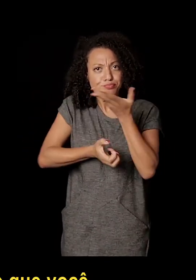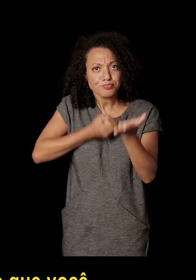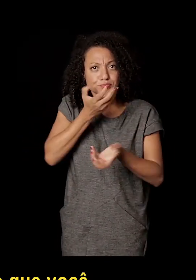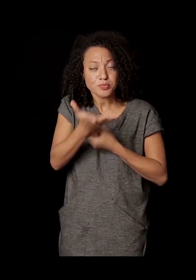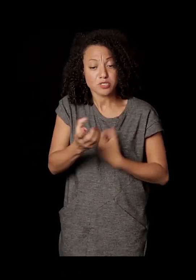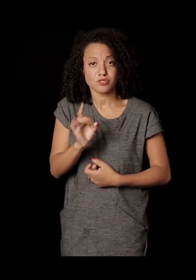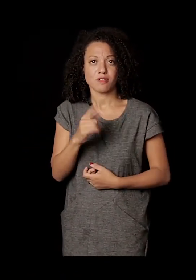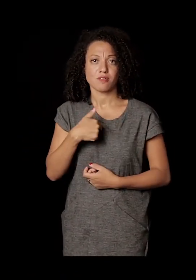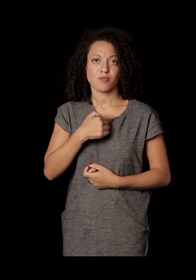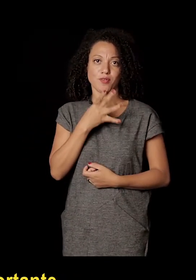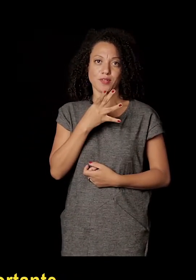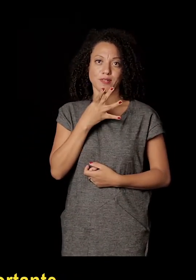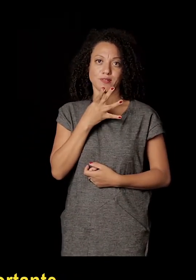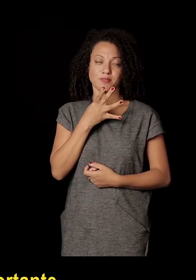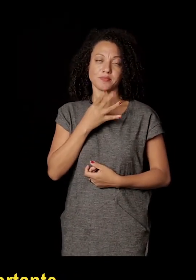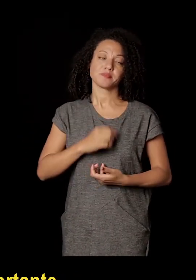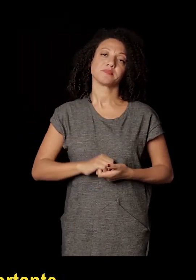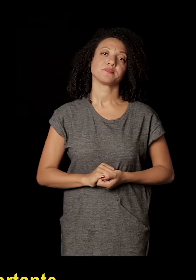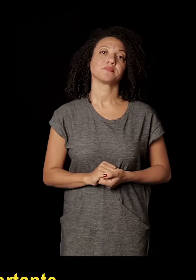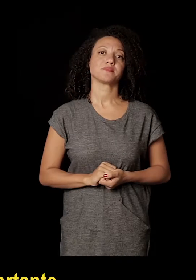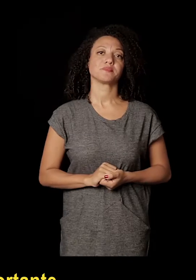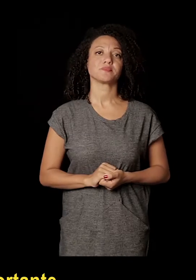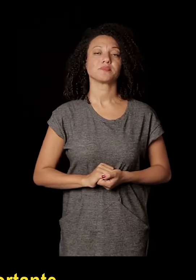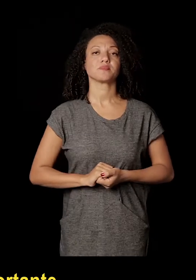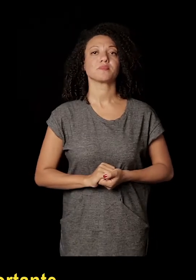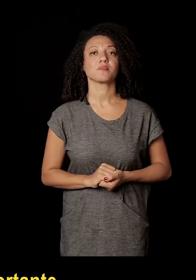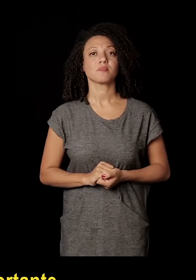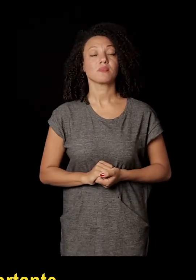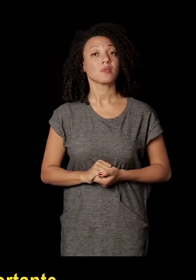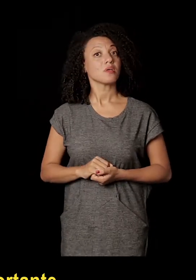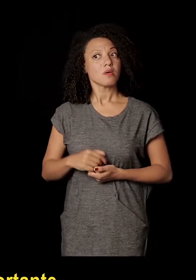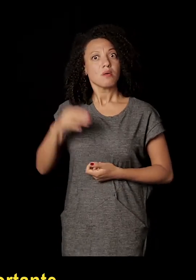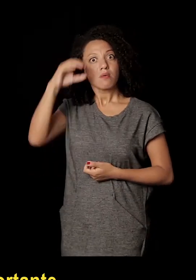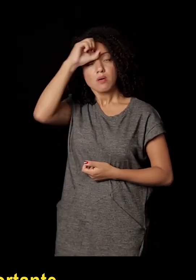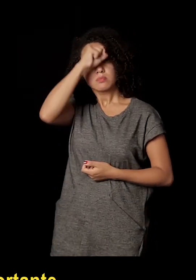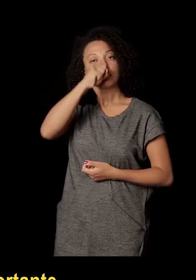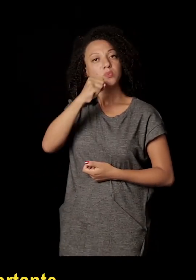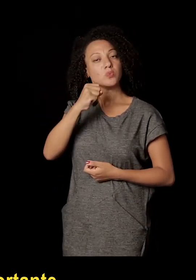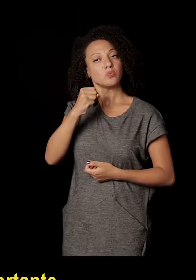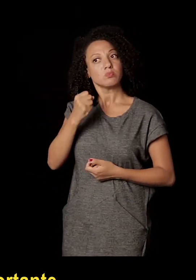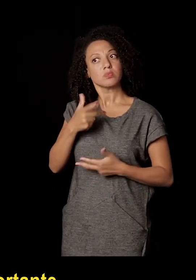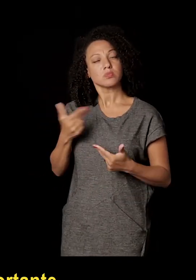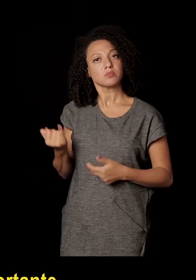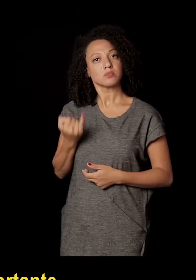tú. Y esa fue una lección muy importante. Ahora, escuchando a Yatá,